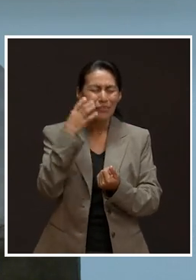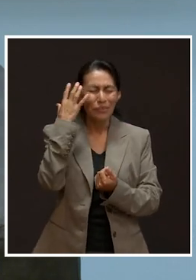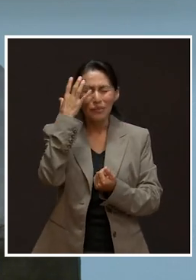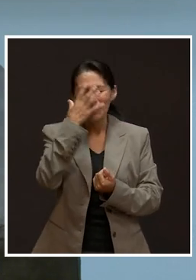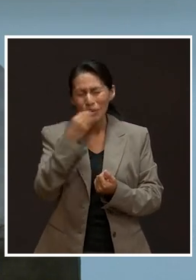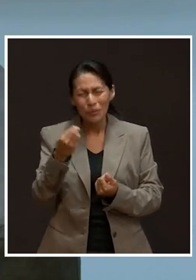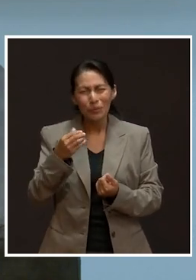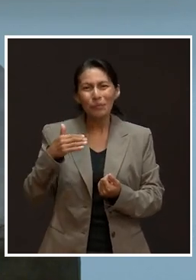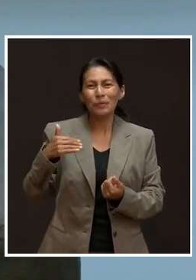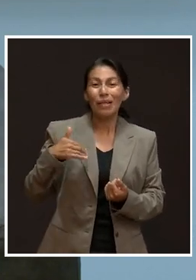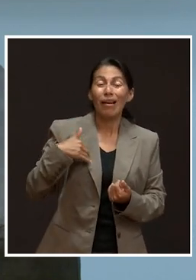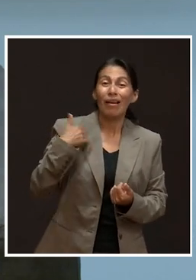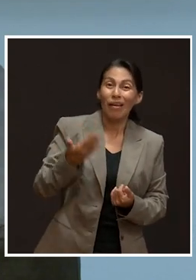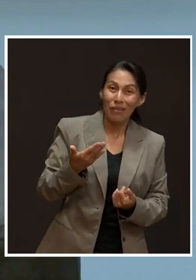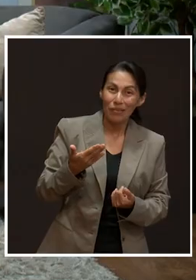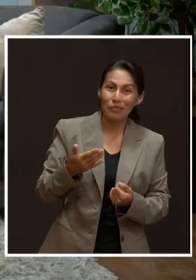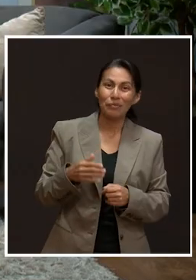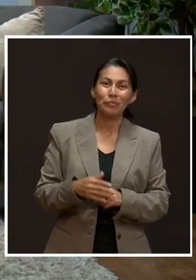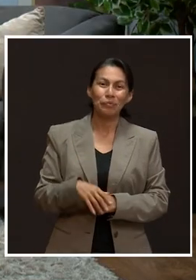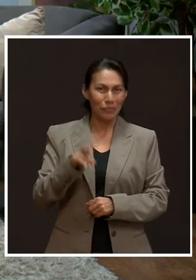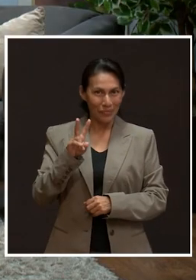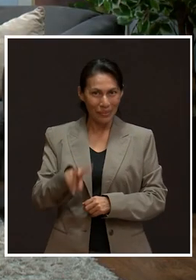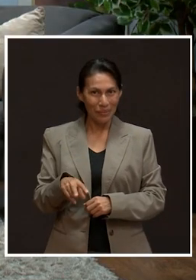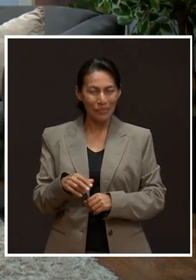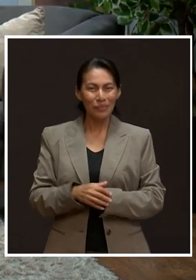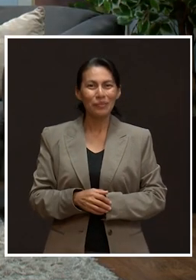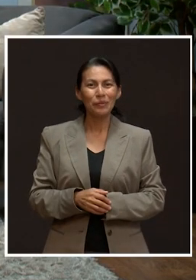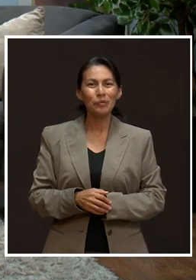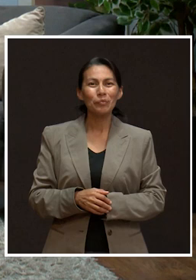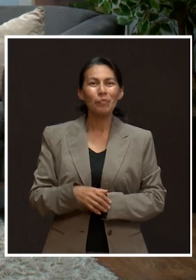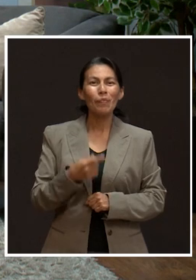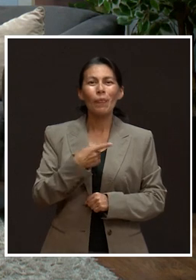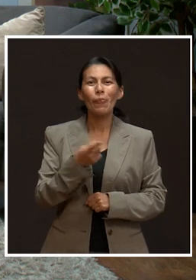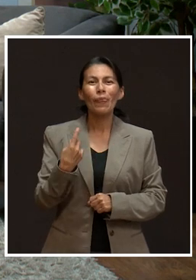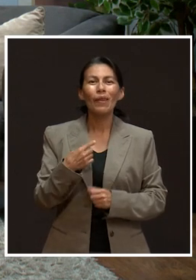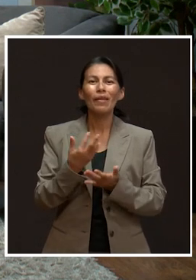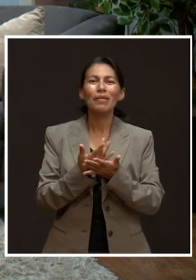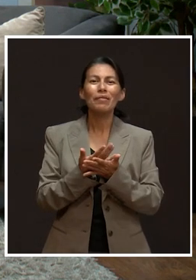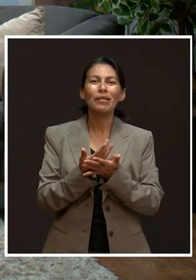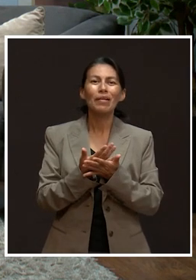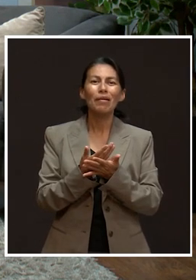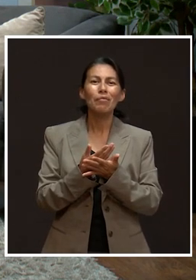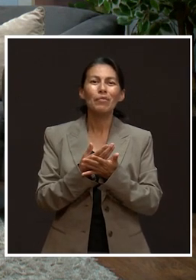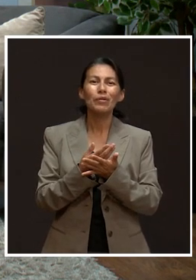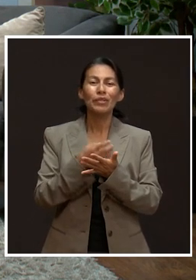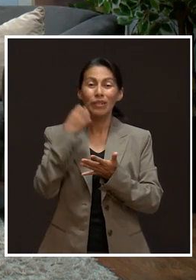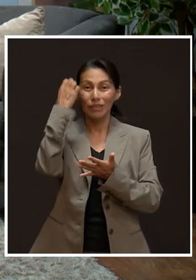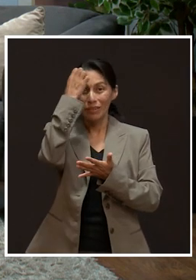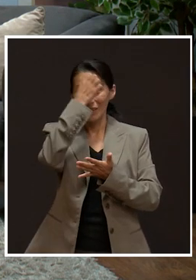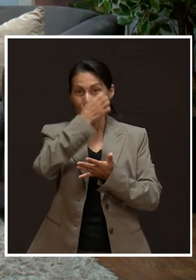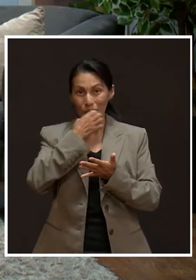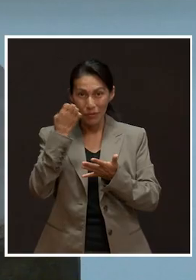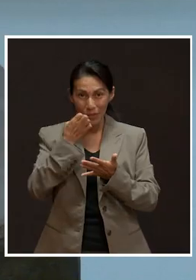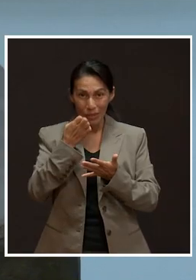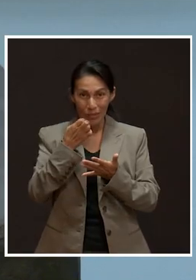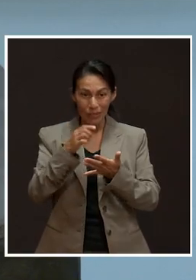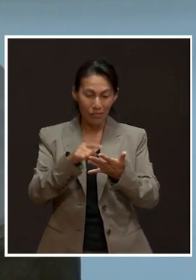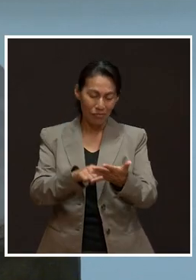ya el cáncer desapareció de él. Es un milagro, prácticamente.